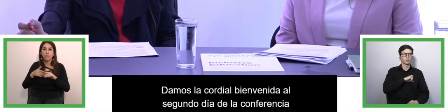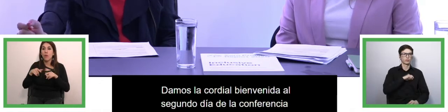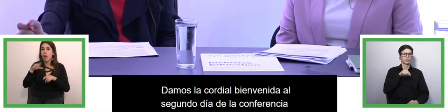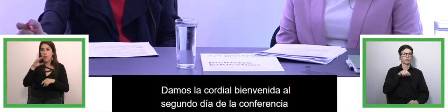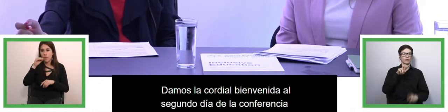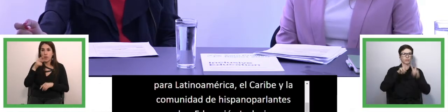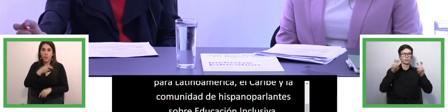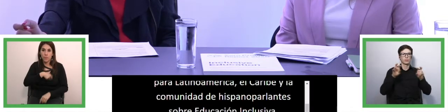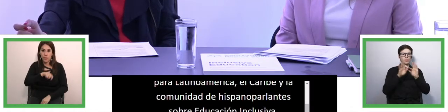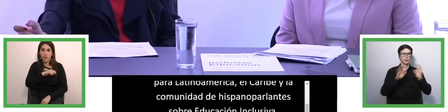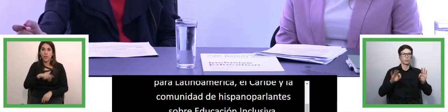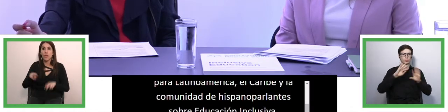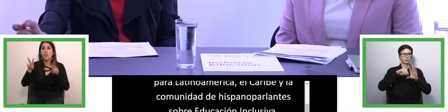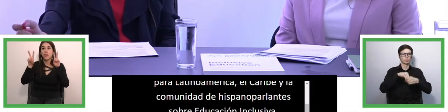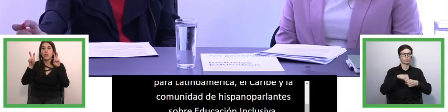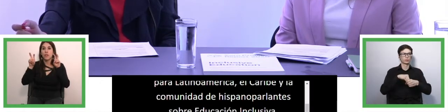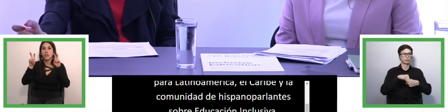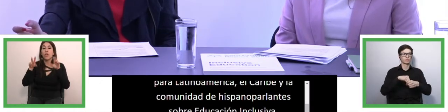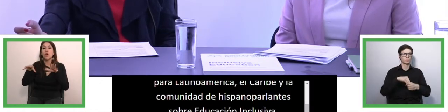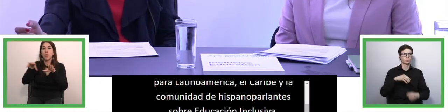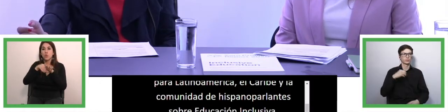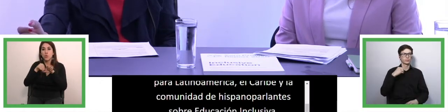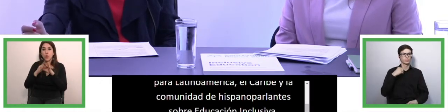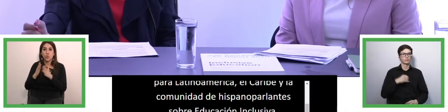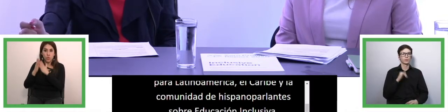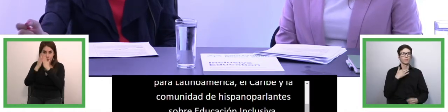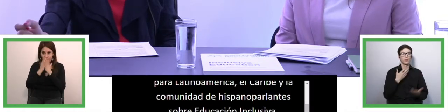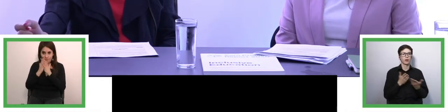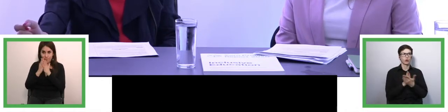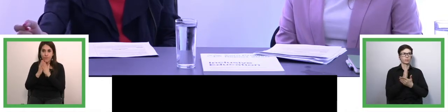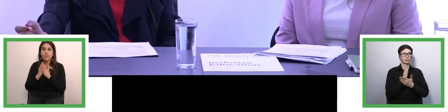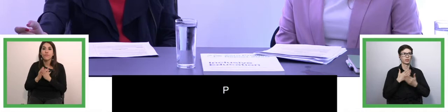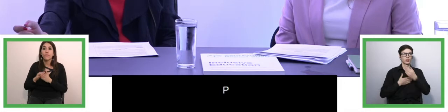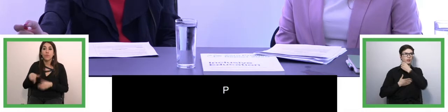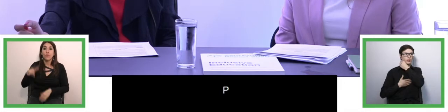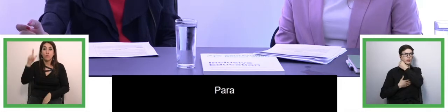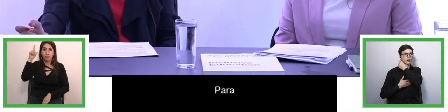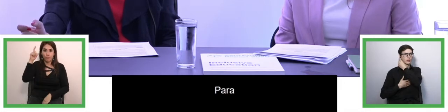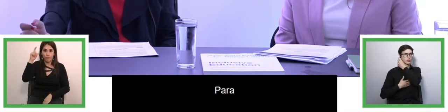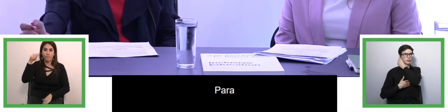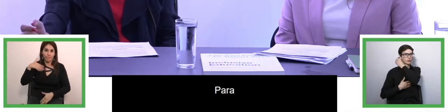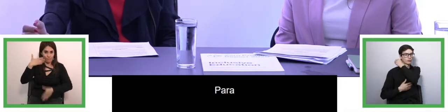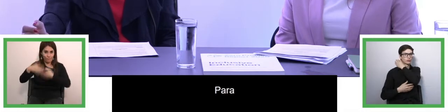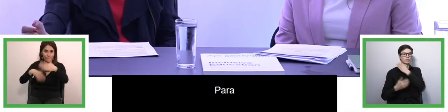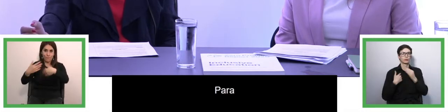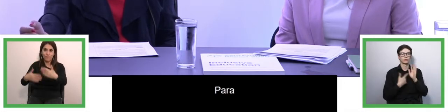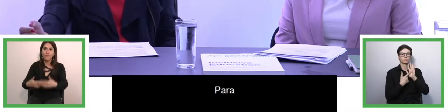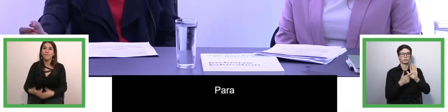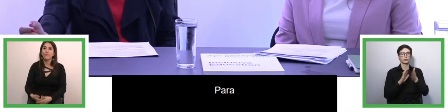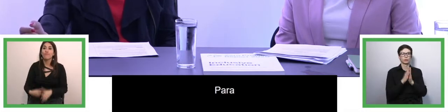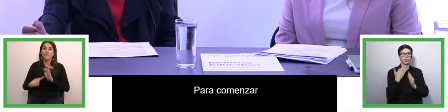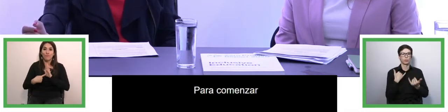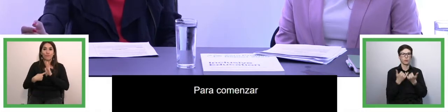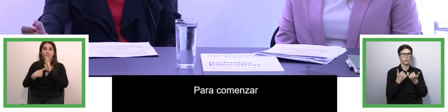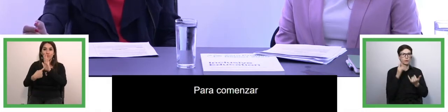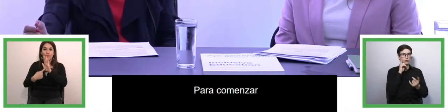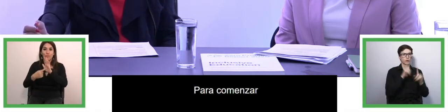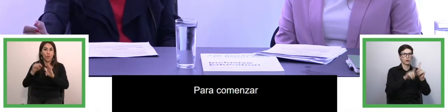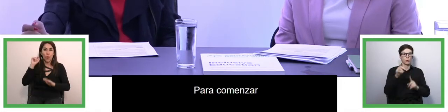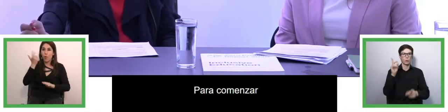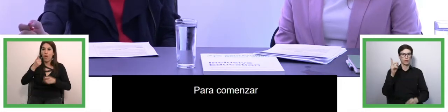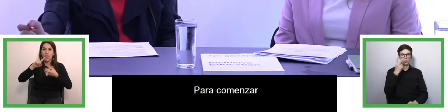educación inclusiva. Y para comenzar, quiero dar un mensaje a todos mis amigos que tienen alguna discapacidad